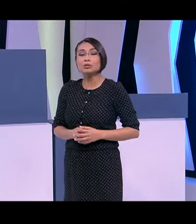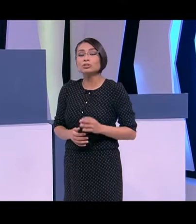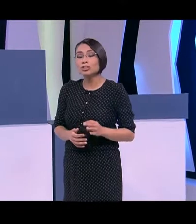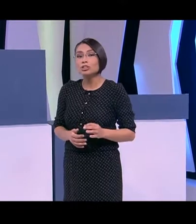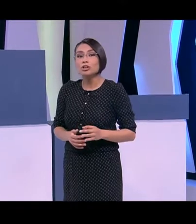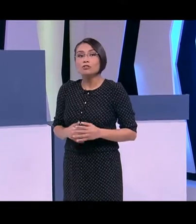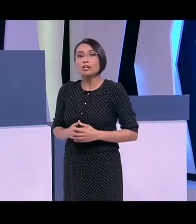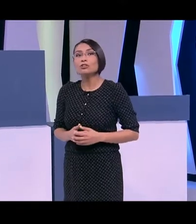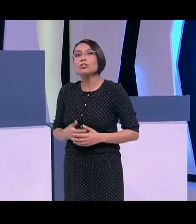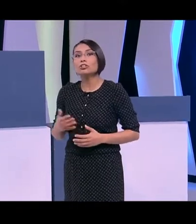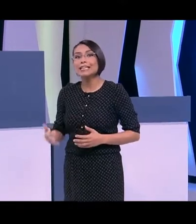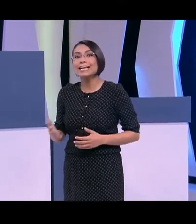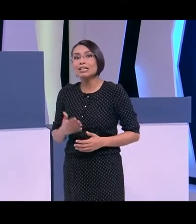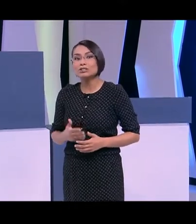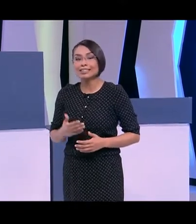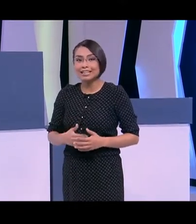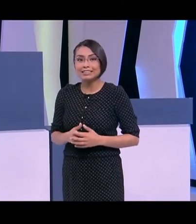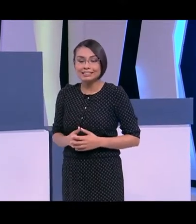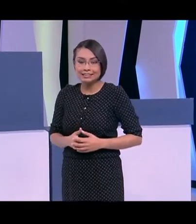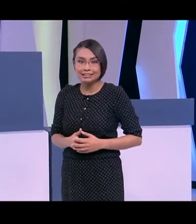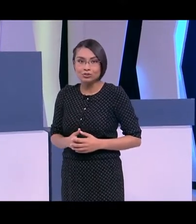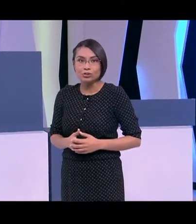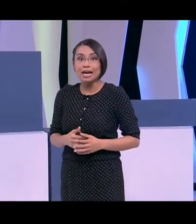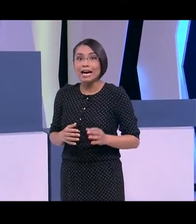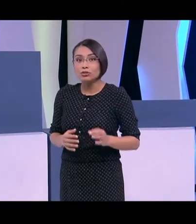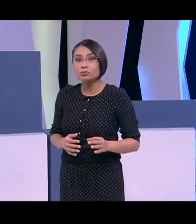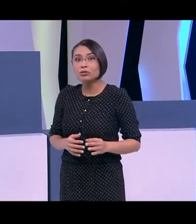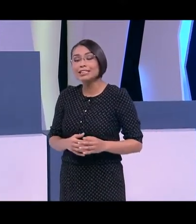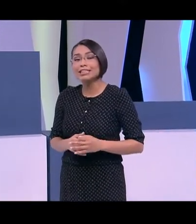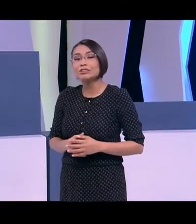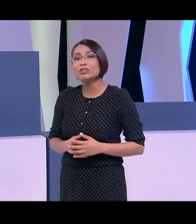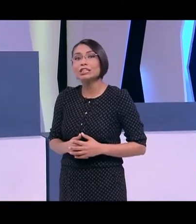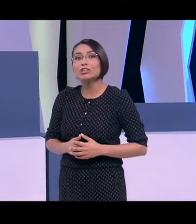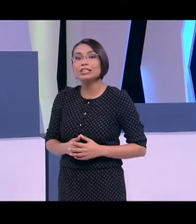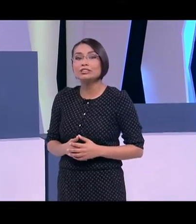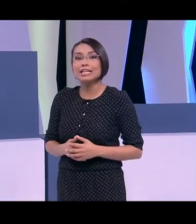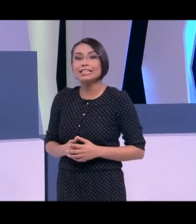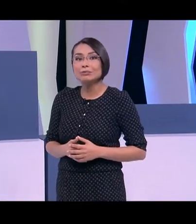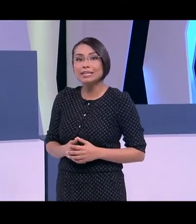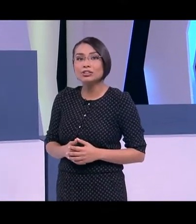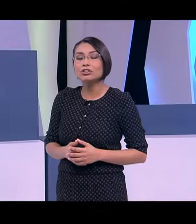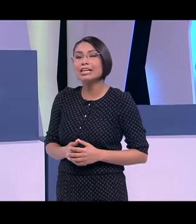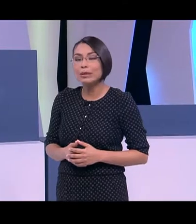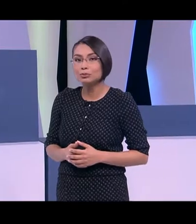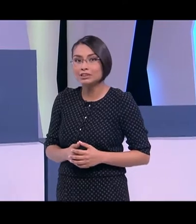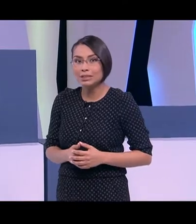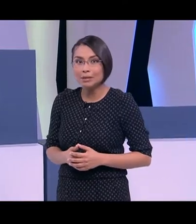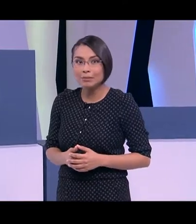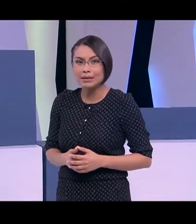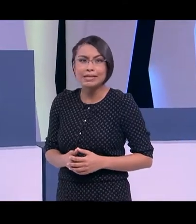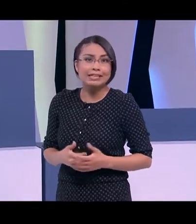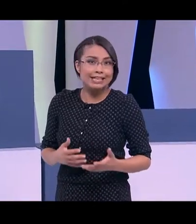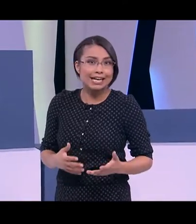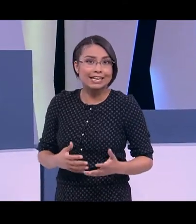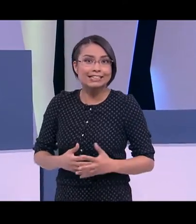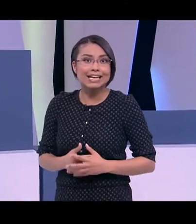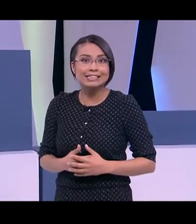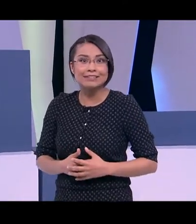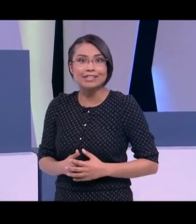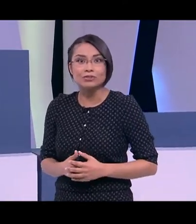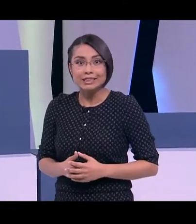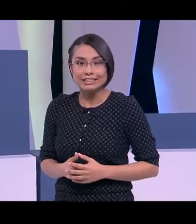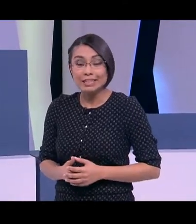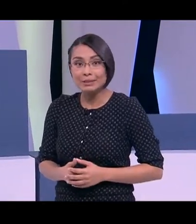que tuvimos hoy fueron José Carlos Hernández Celestino, alumno del Tecnológico Nacional de México, Campus Iztapalapa, y a